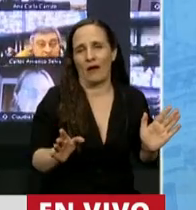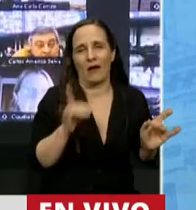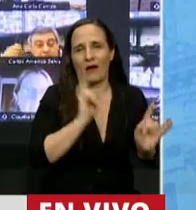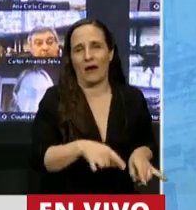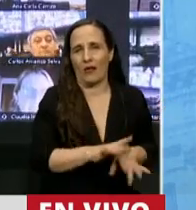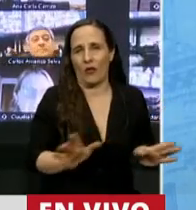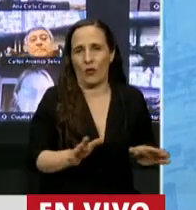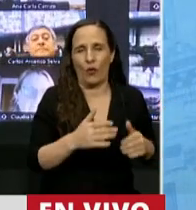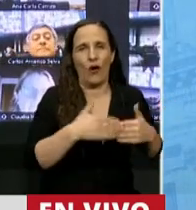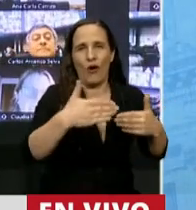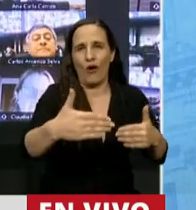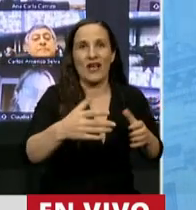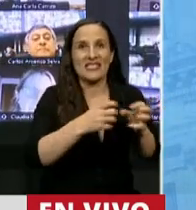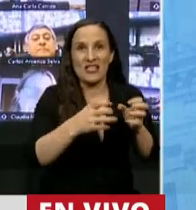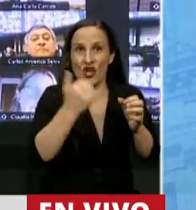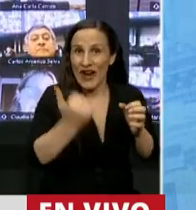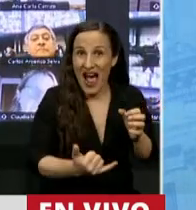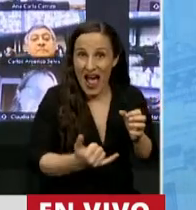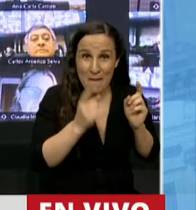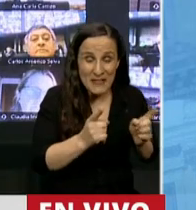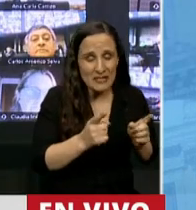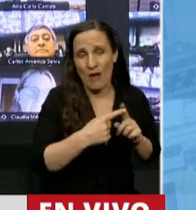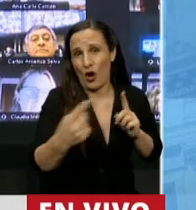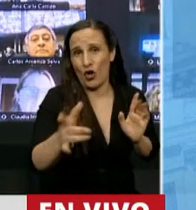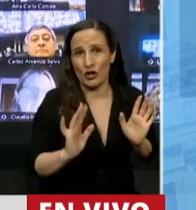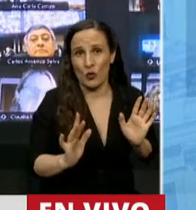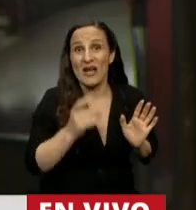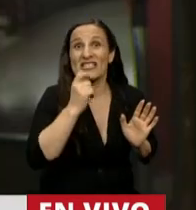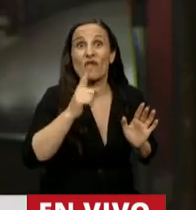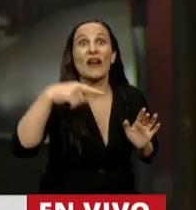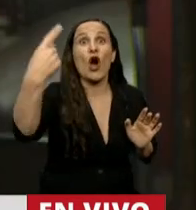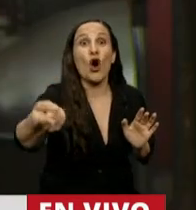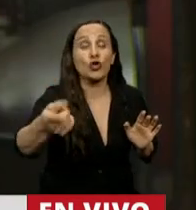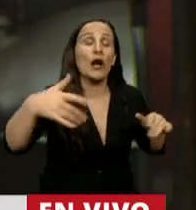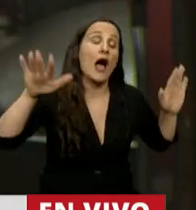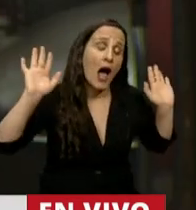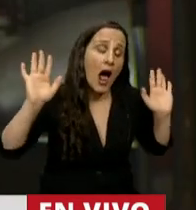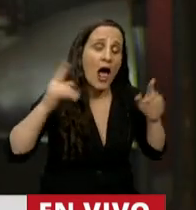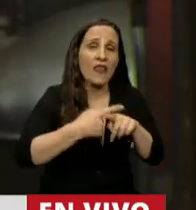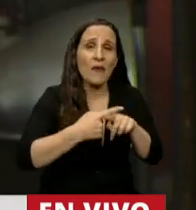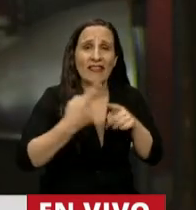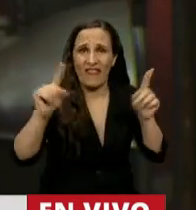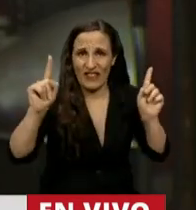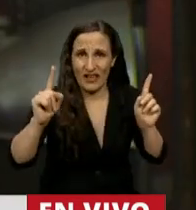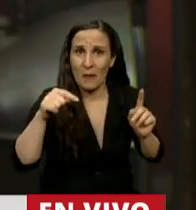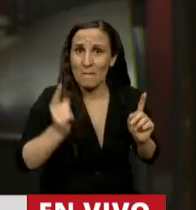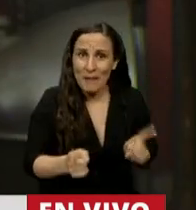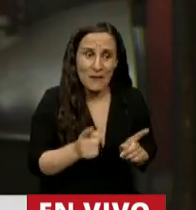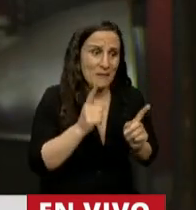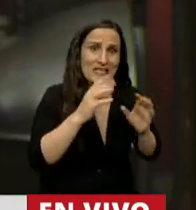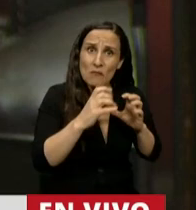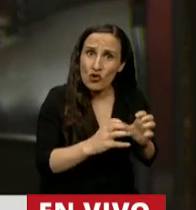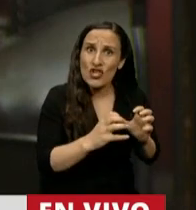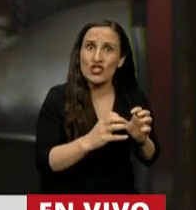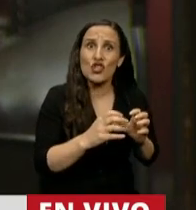el protocolo rige mientras rige la sesión en la cual estamos. Si hubiera otra sesión, estaríamos en otra discusión. Pero la verdad es que estamos en la